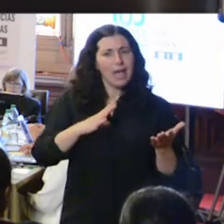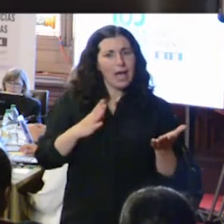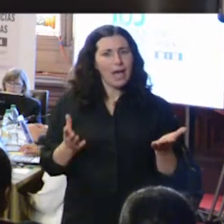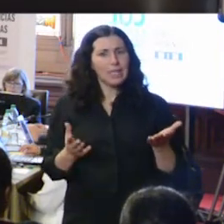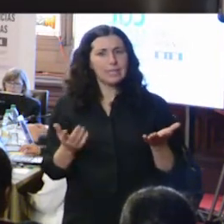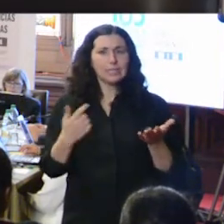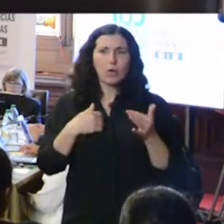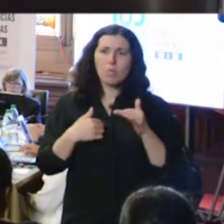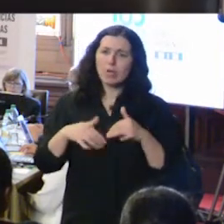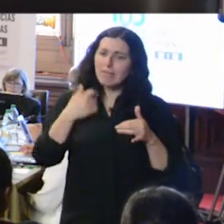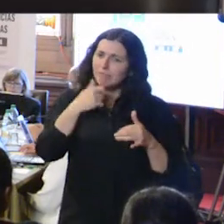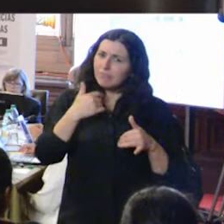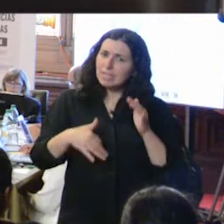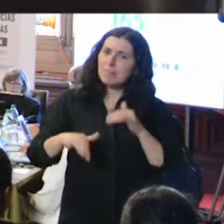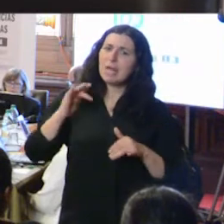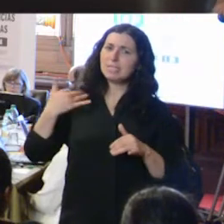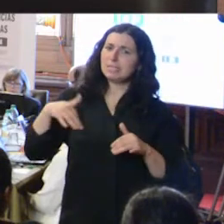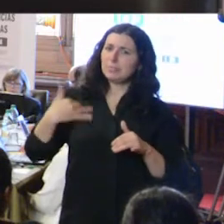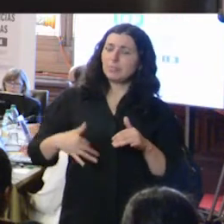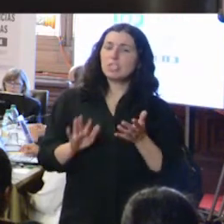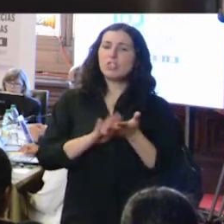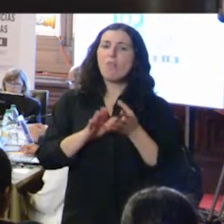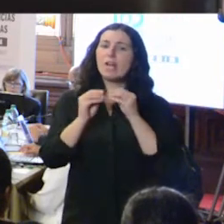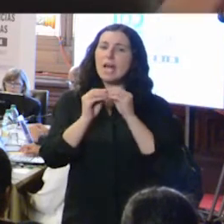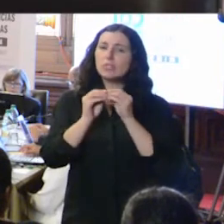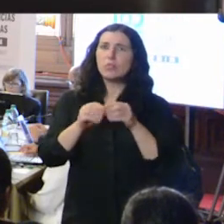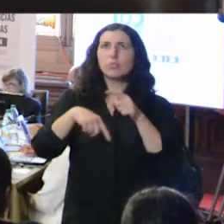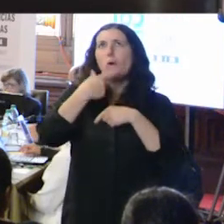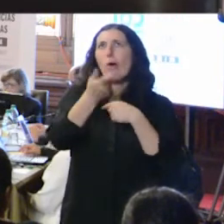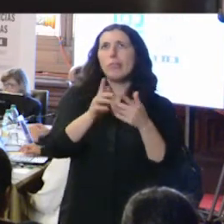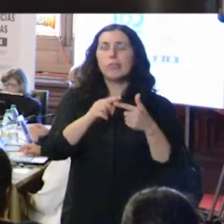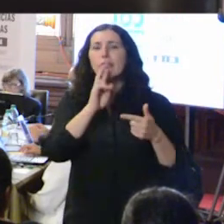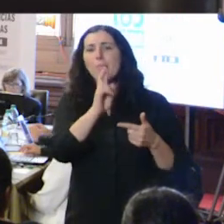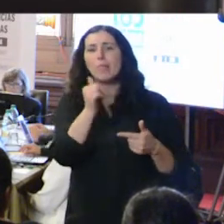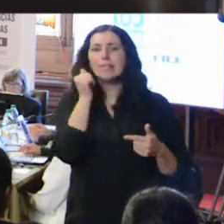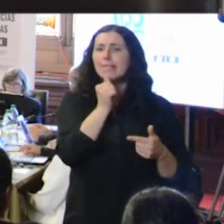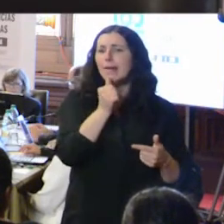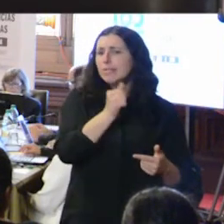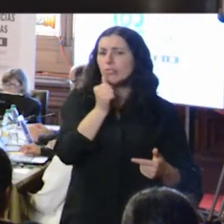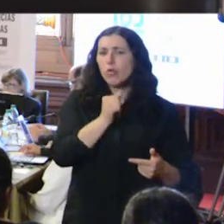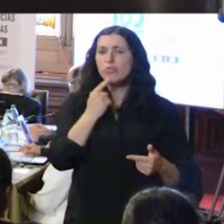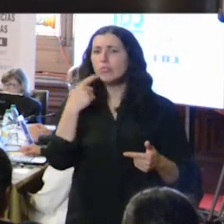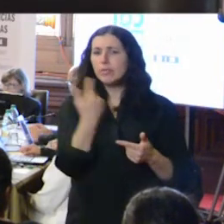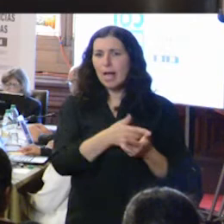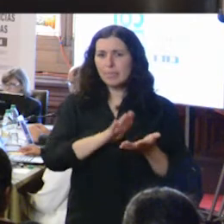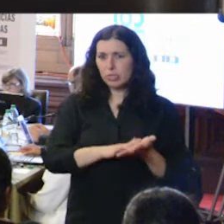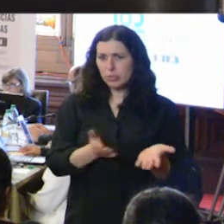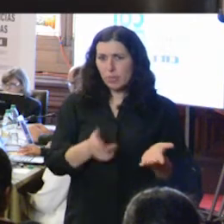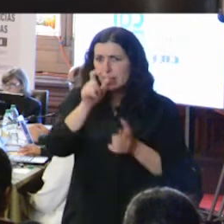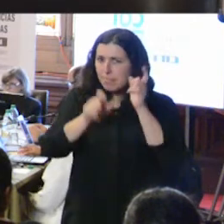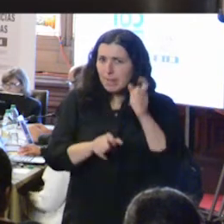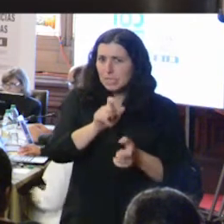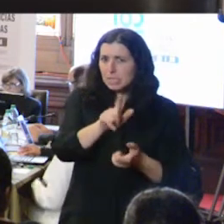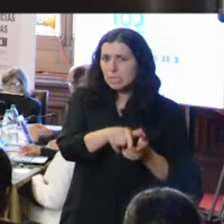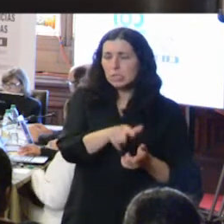la agilidad con la que se atienden muchas veces estas pretensiones de agentes no estatales